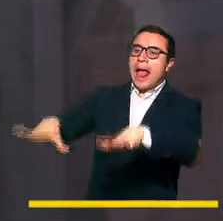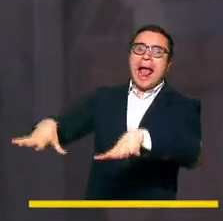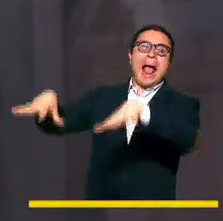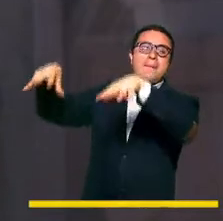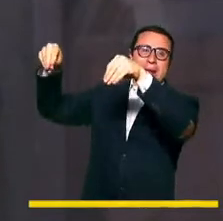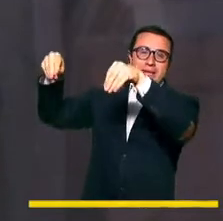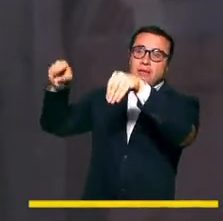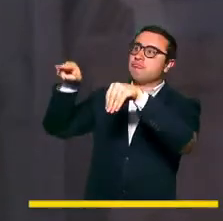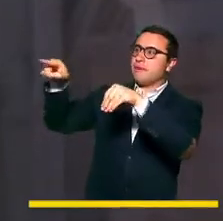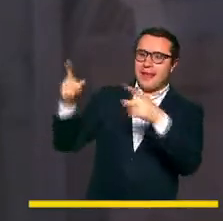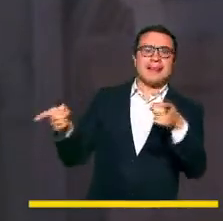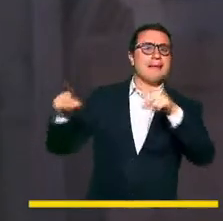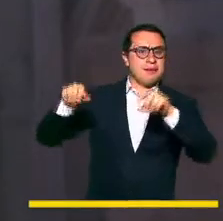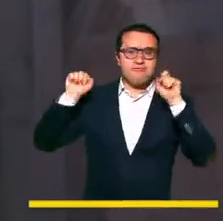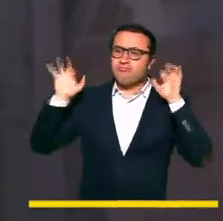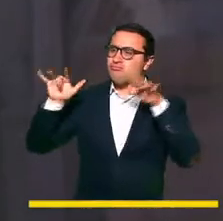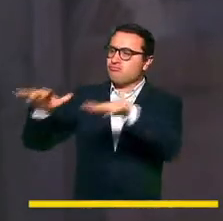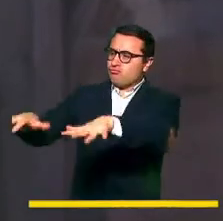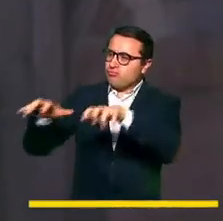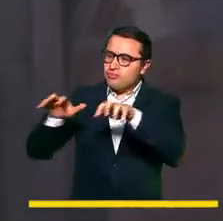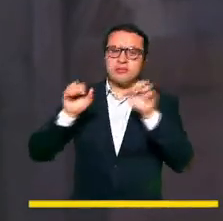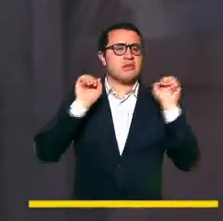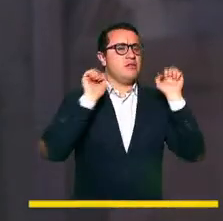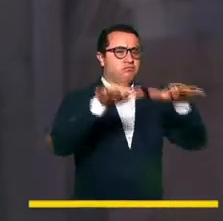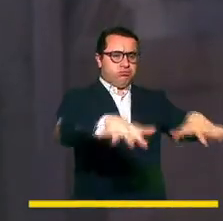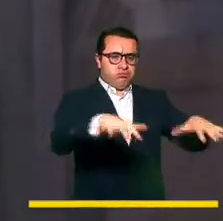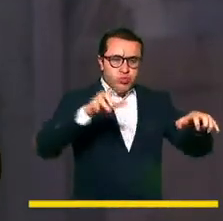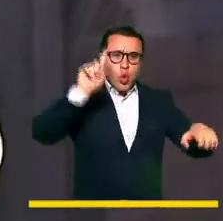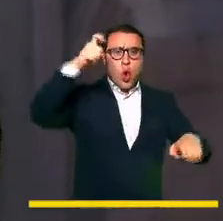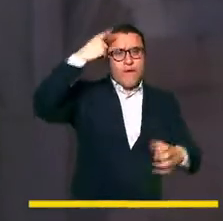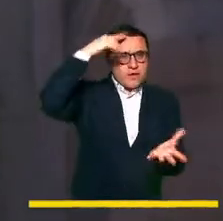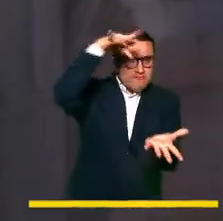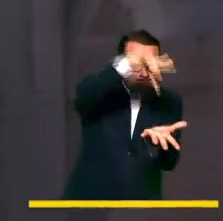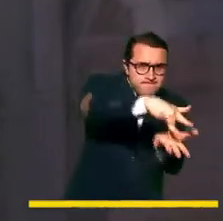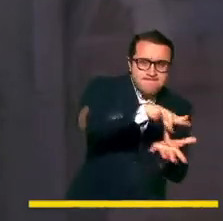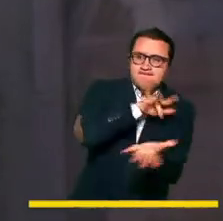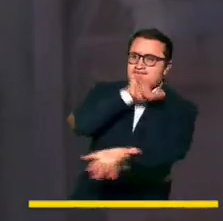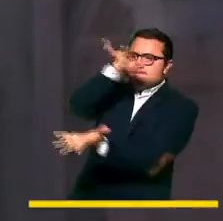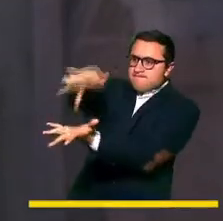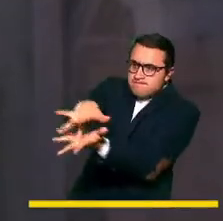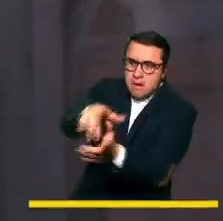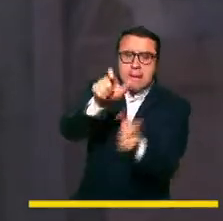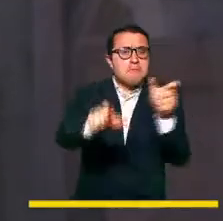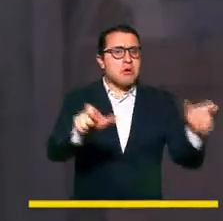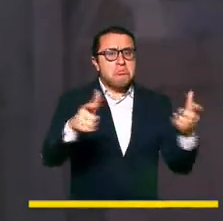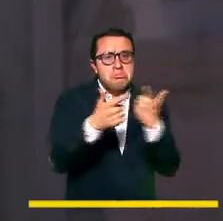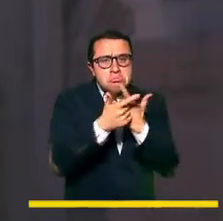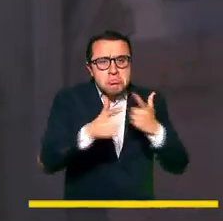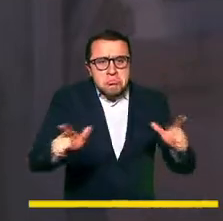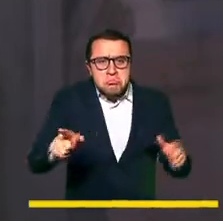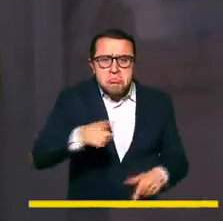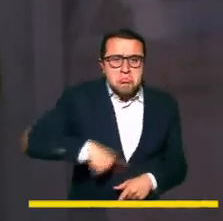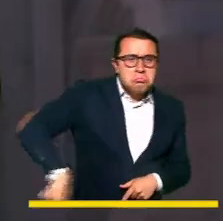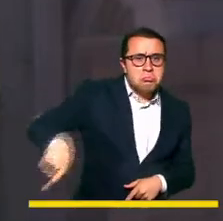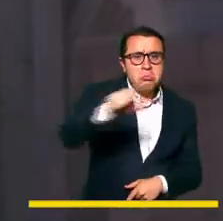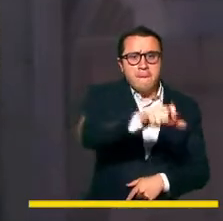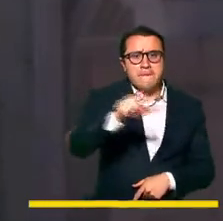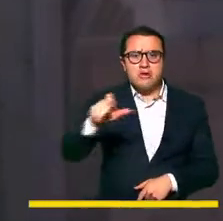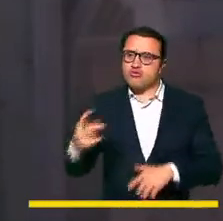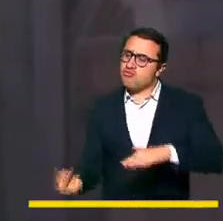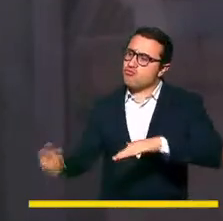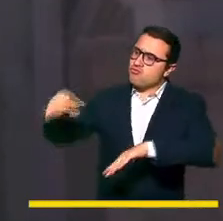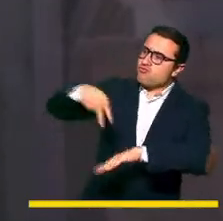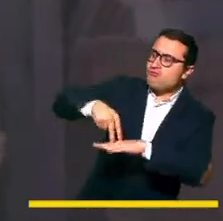congregue, se convoque con el gobierno al frente, la población pueda libremente a través de sus voceros